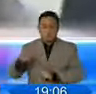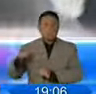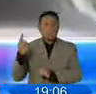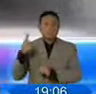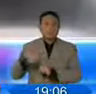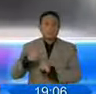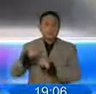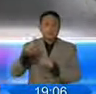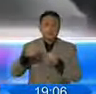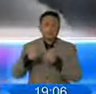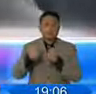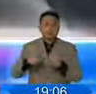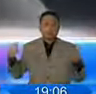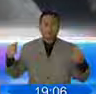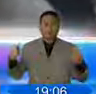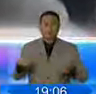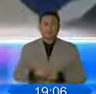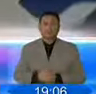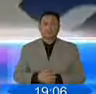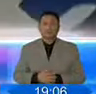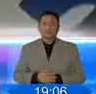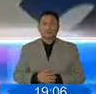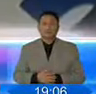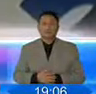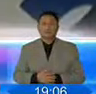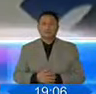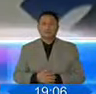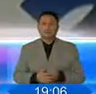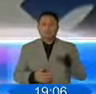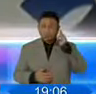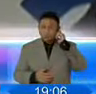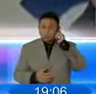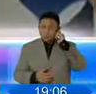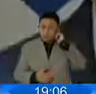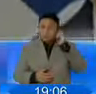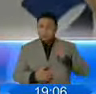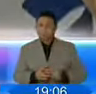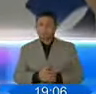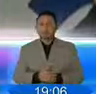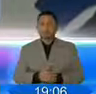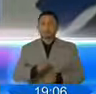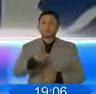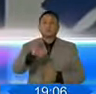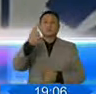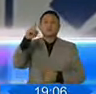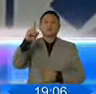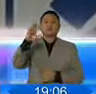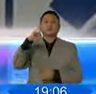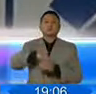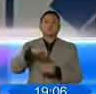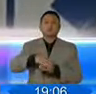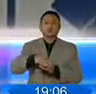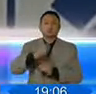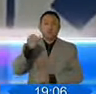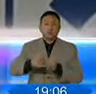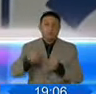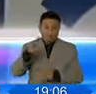principal fuerza de oposición del país. 5 millones de votos en la última